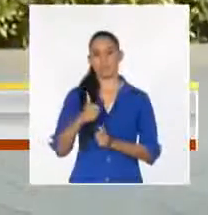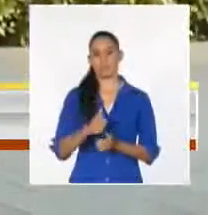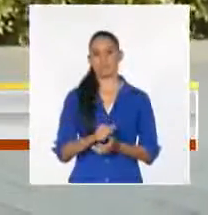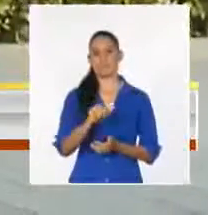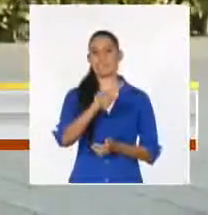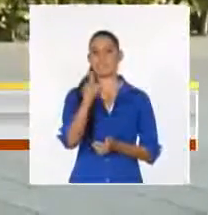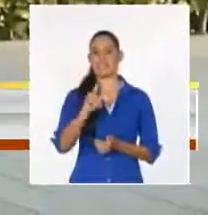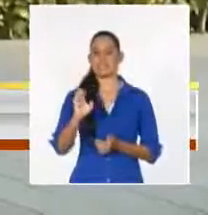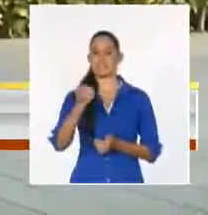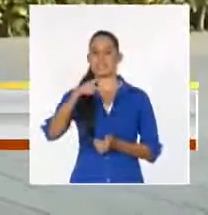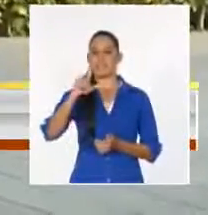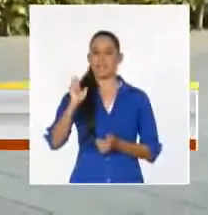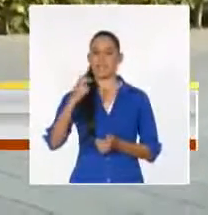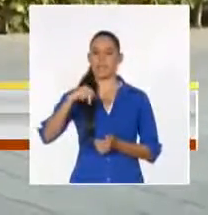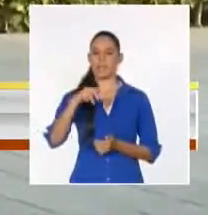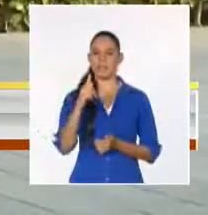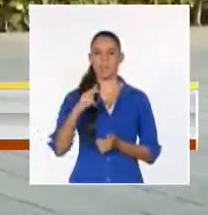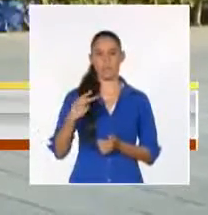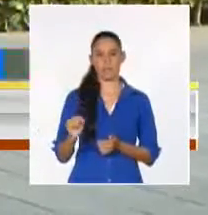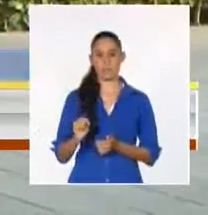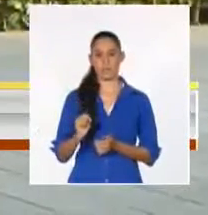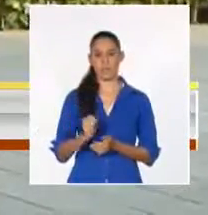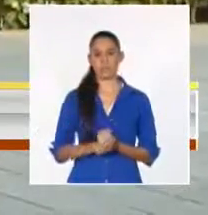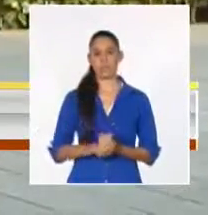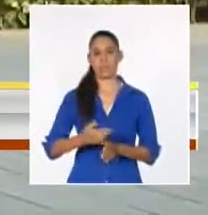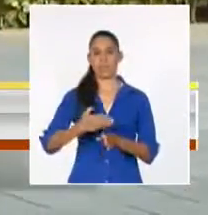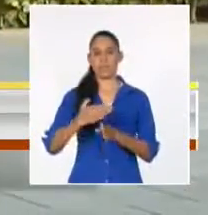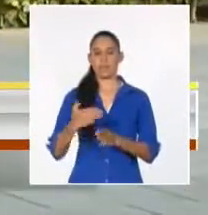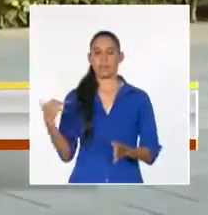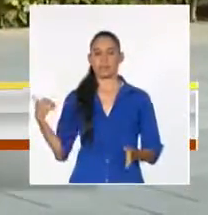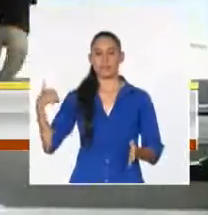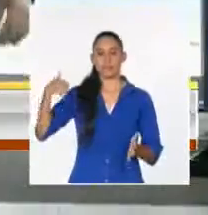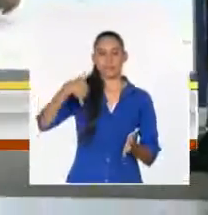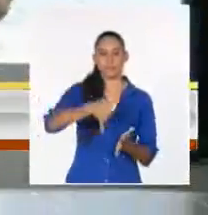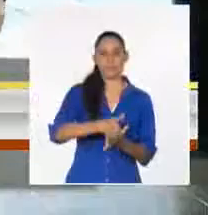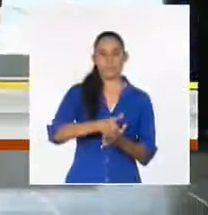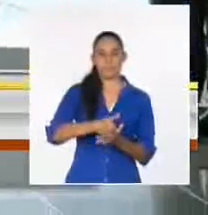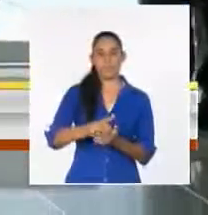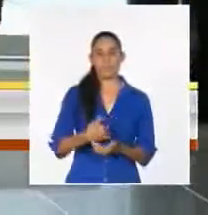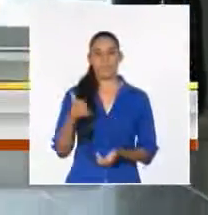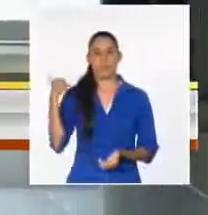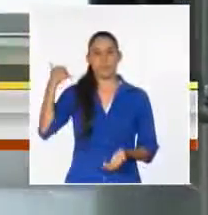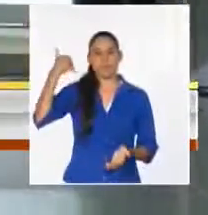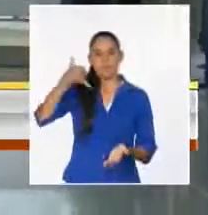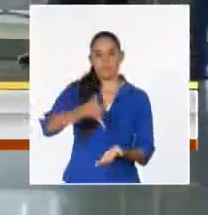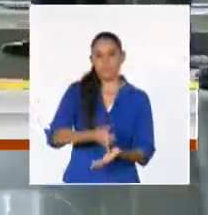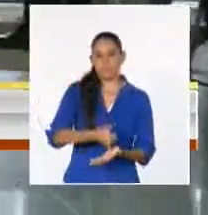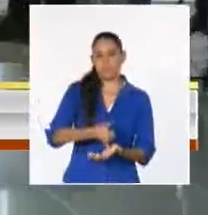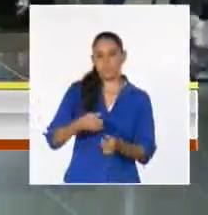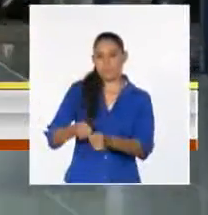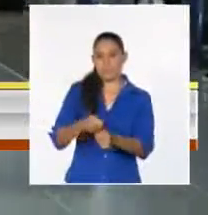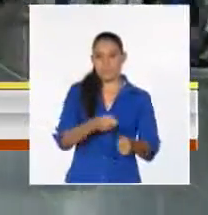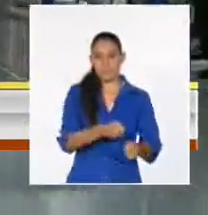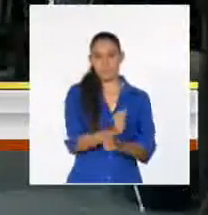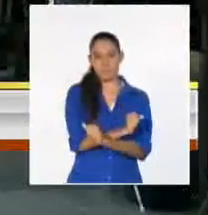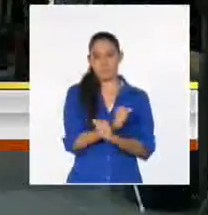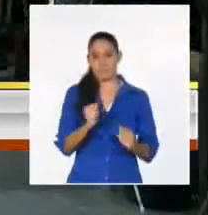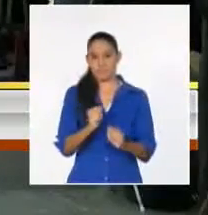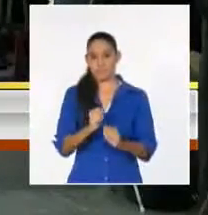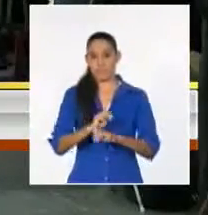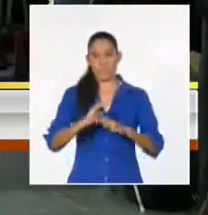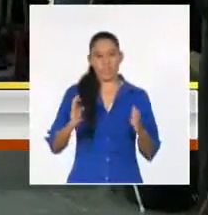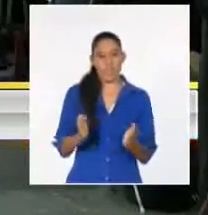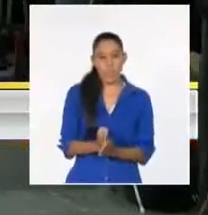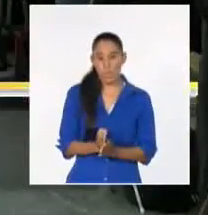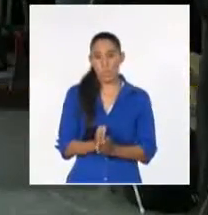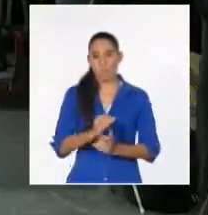suministro a Ucrania de defensas antiaéreas, misiles de largo alcance, artillería y los ansiados caza F-16, en fin,